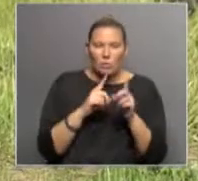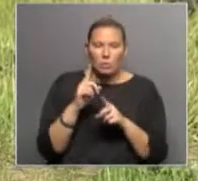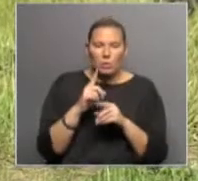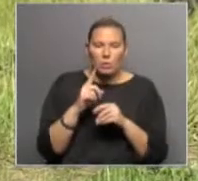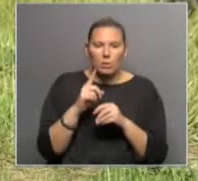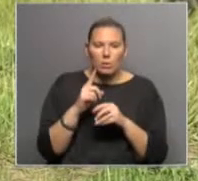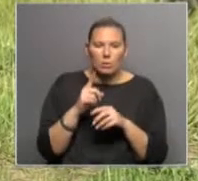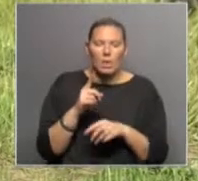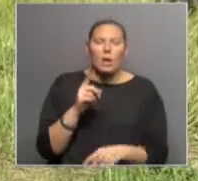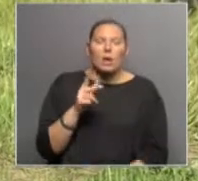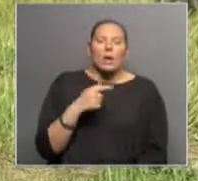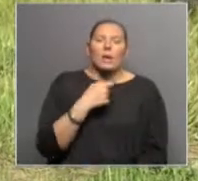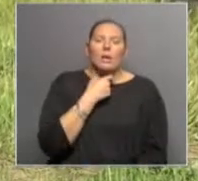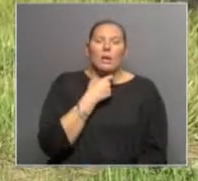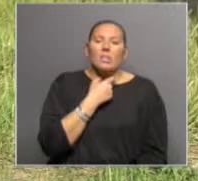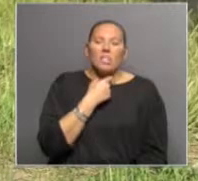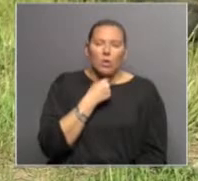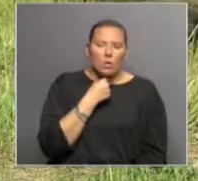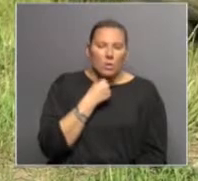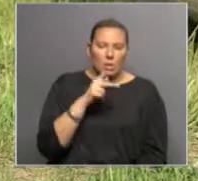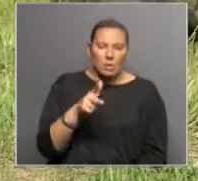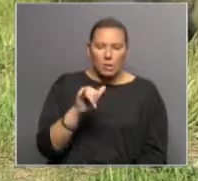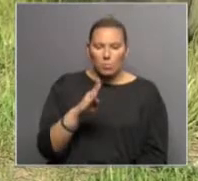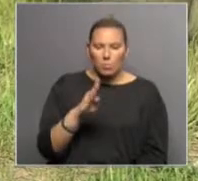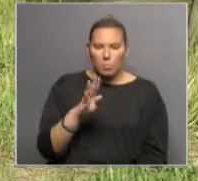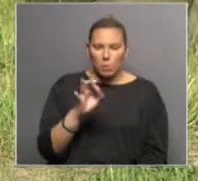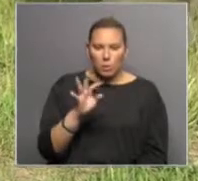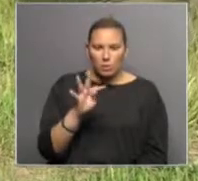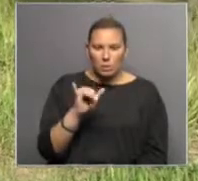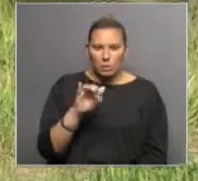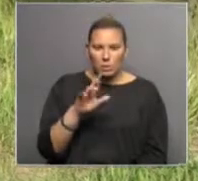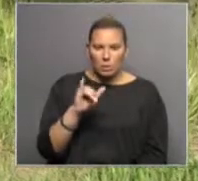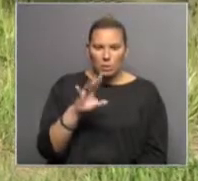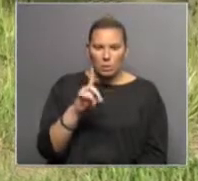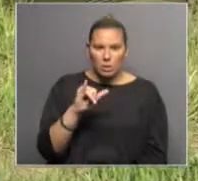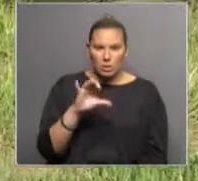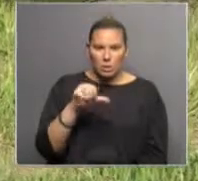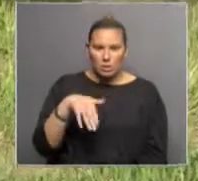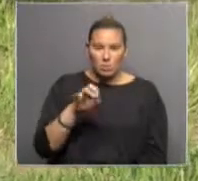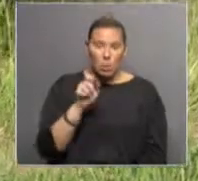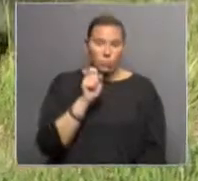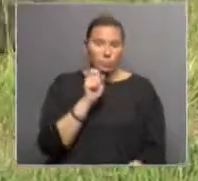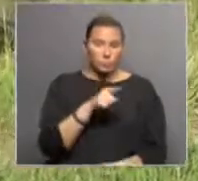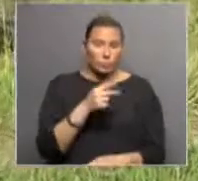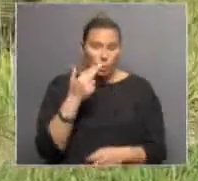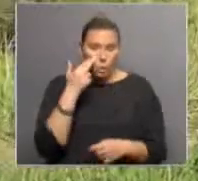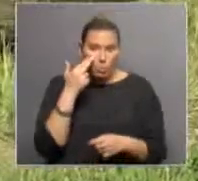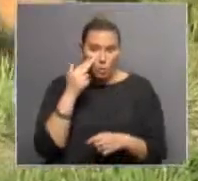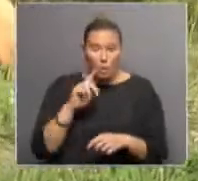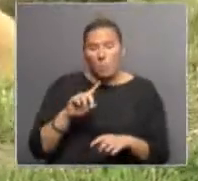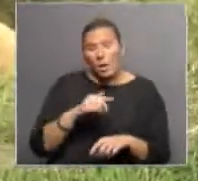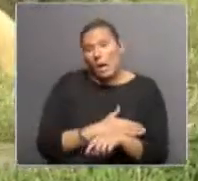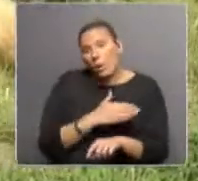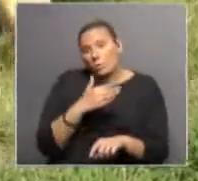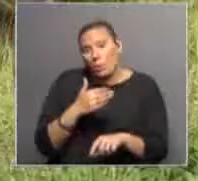como el hipotiroidismo, que ya se ha demostrado que es parte de uno de sus efectos secundarios, por decirlo de